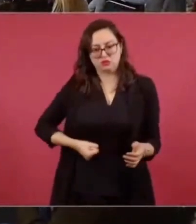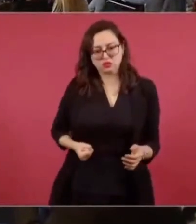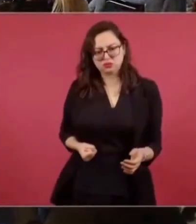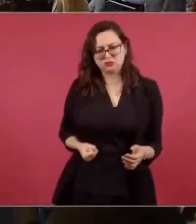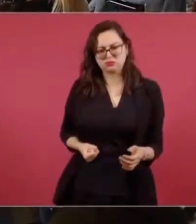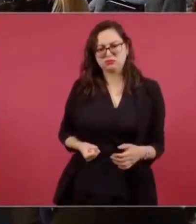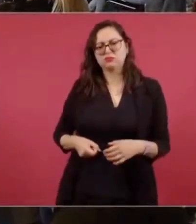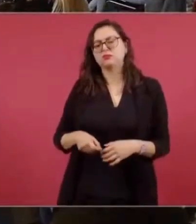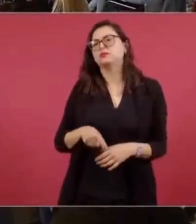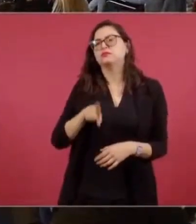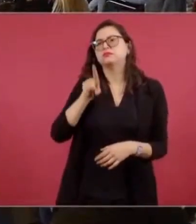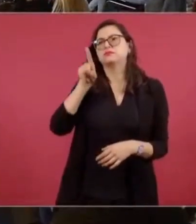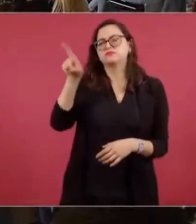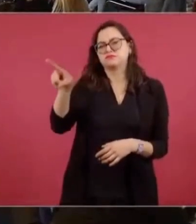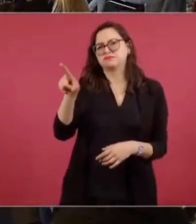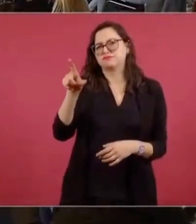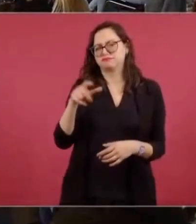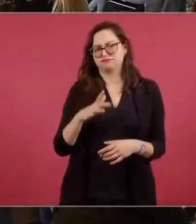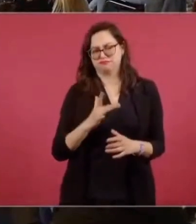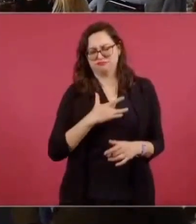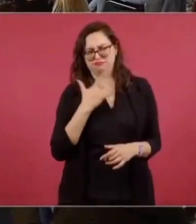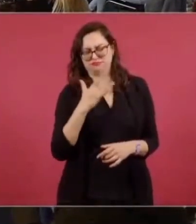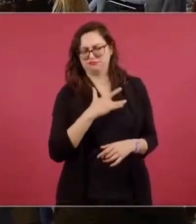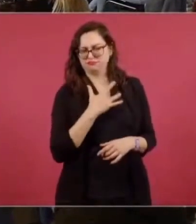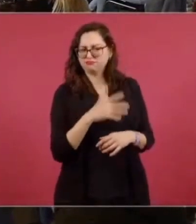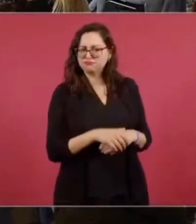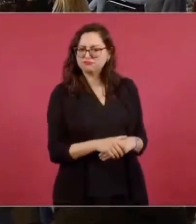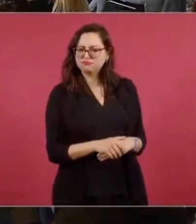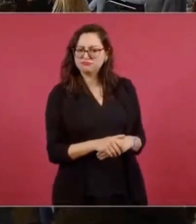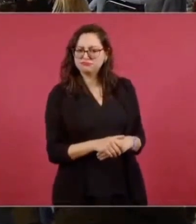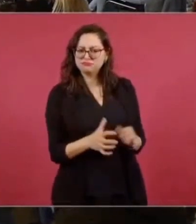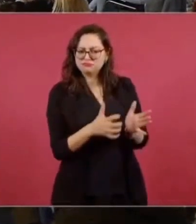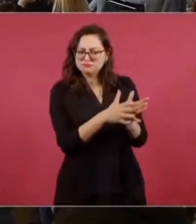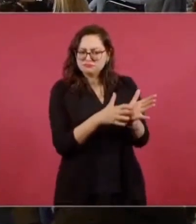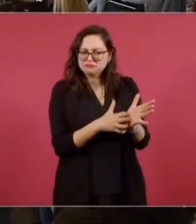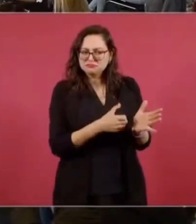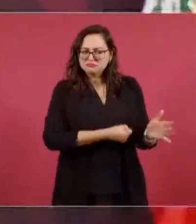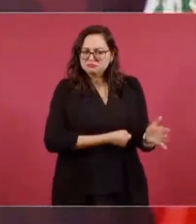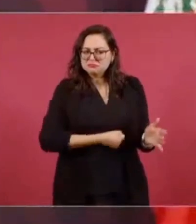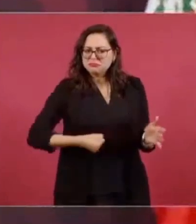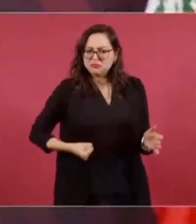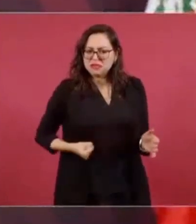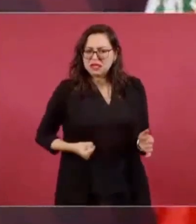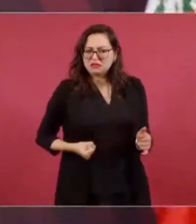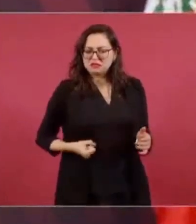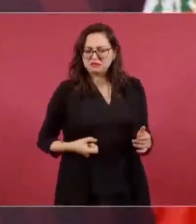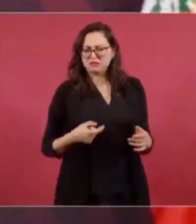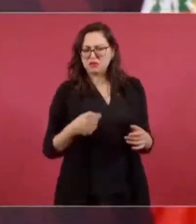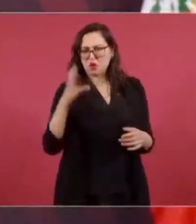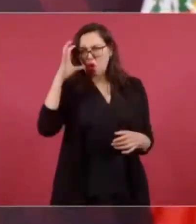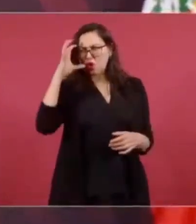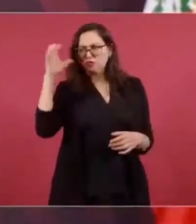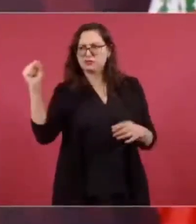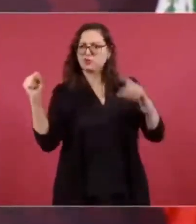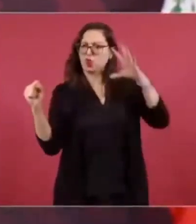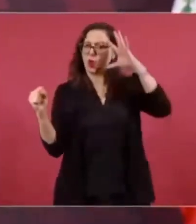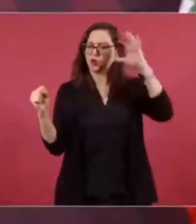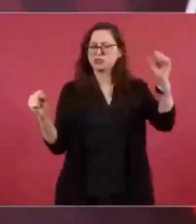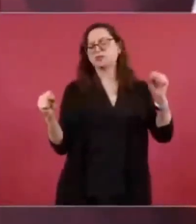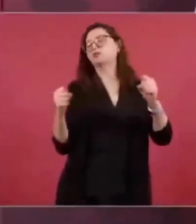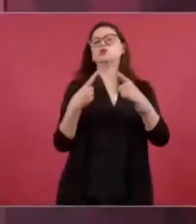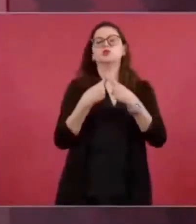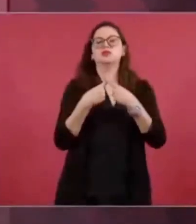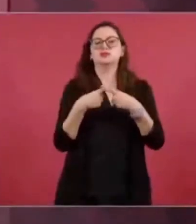porque para ellos austeridad, ¿no?, era el equivalente a